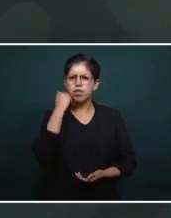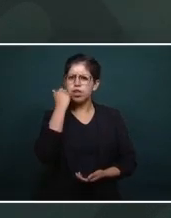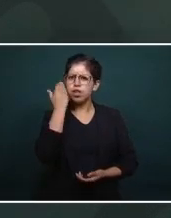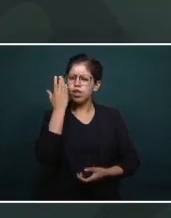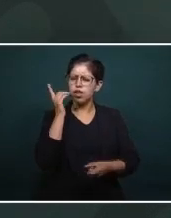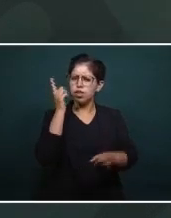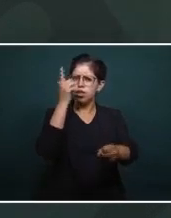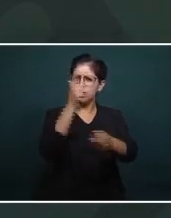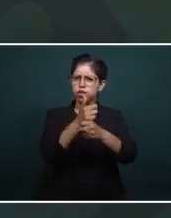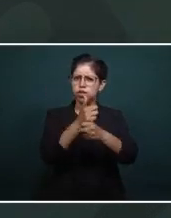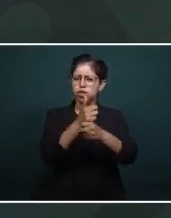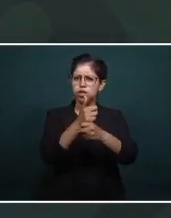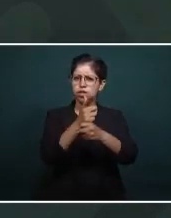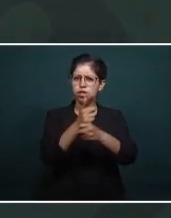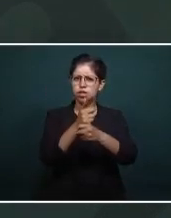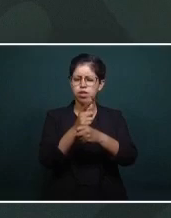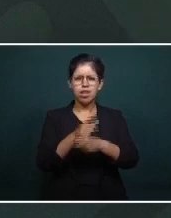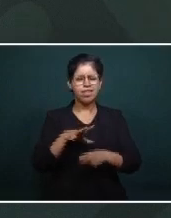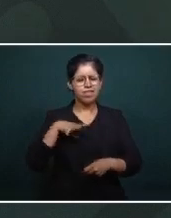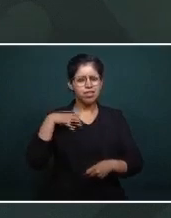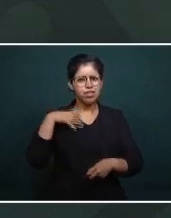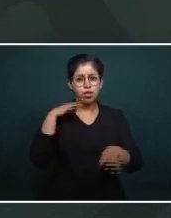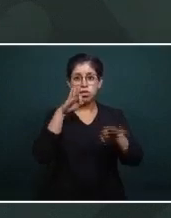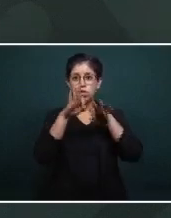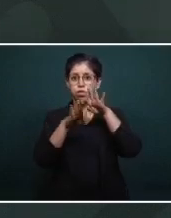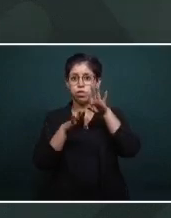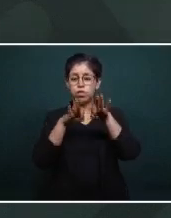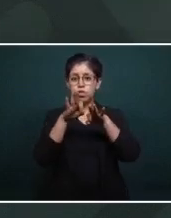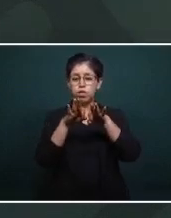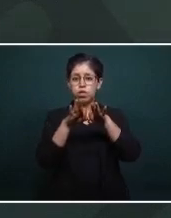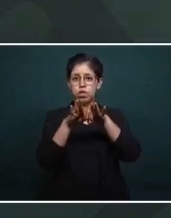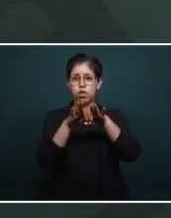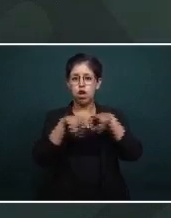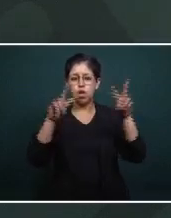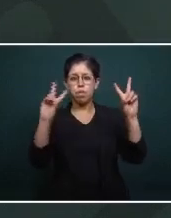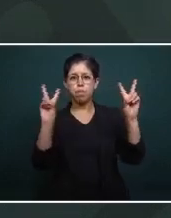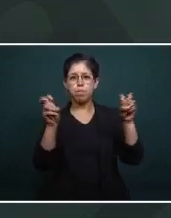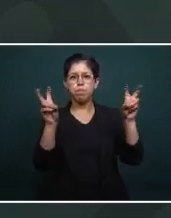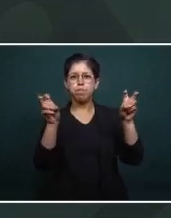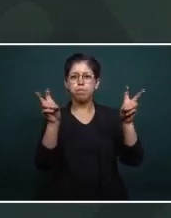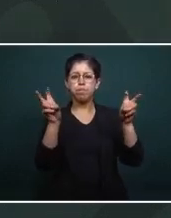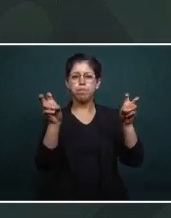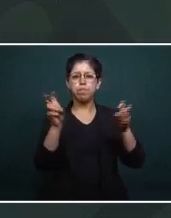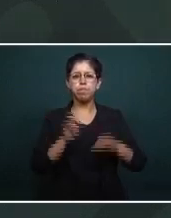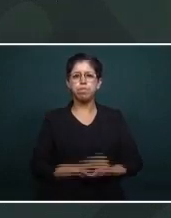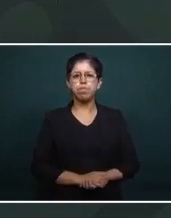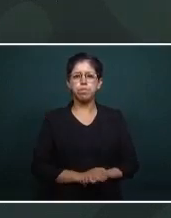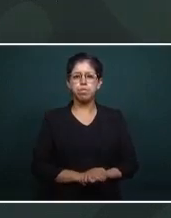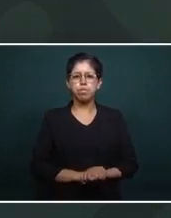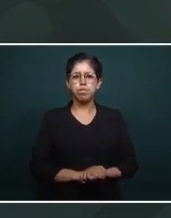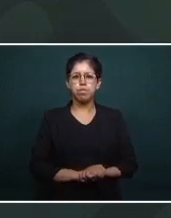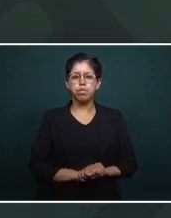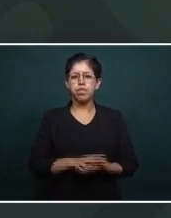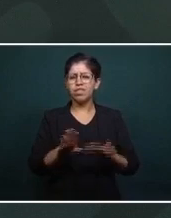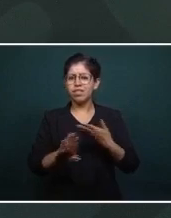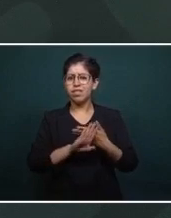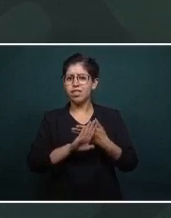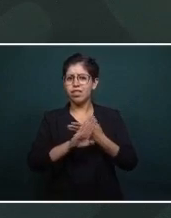de tratar el tema de la inseguridad, de la